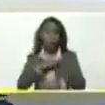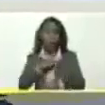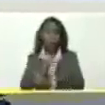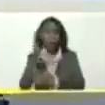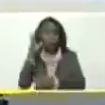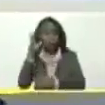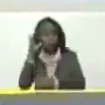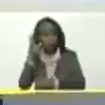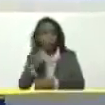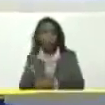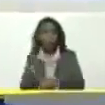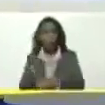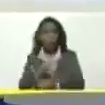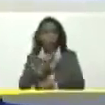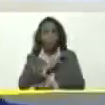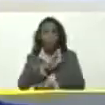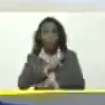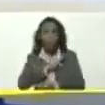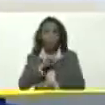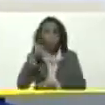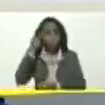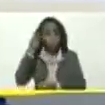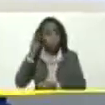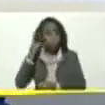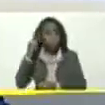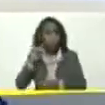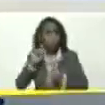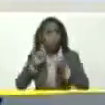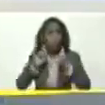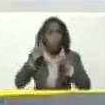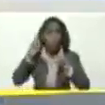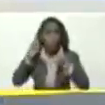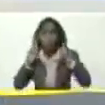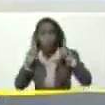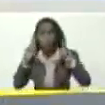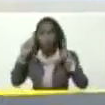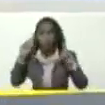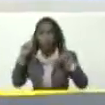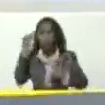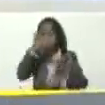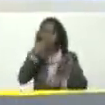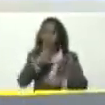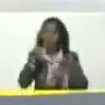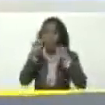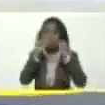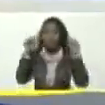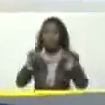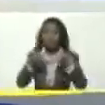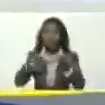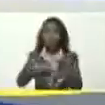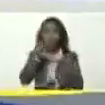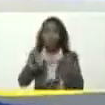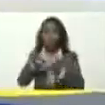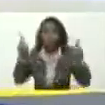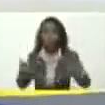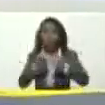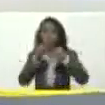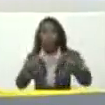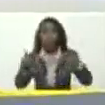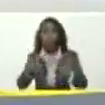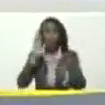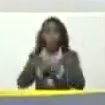escuchar con sus propios oídos las melodías con las cuales los jóvenes del Sistema Nacional de Orquestas y